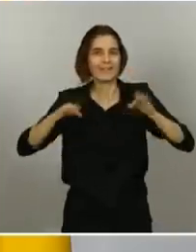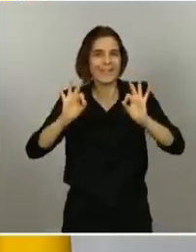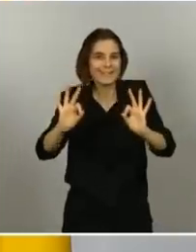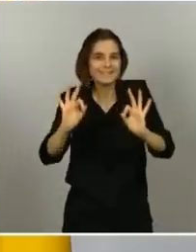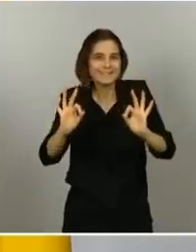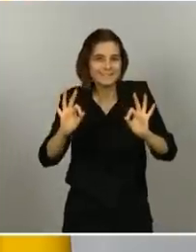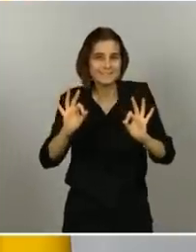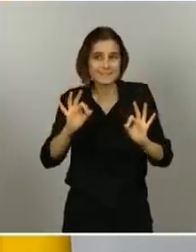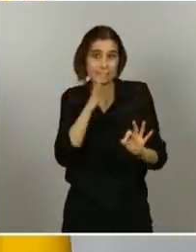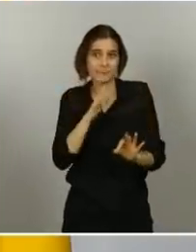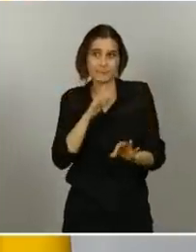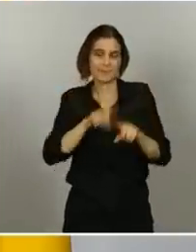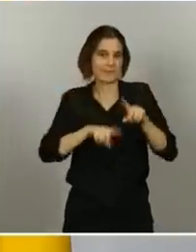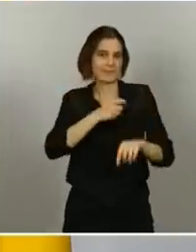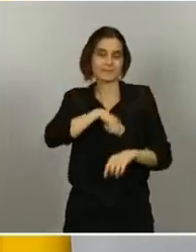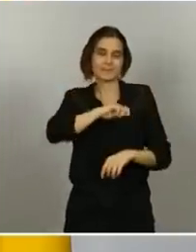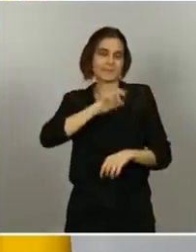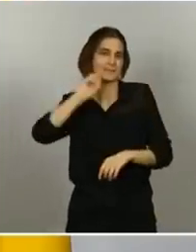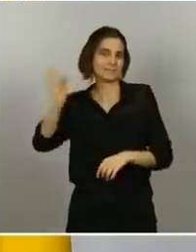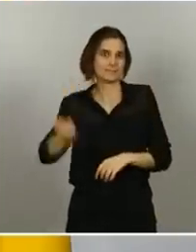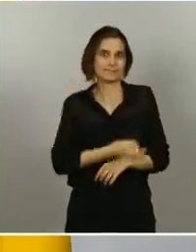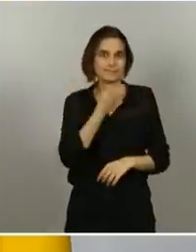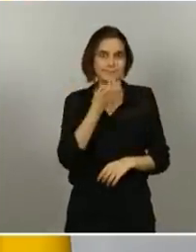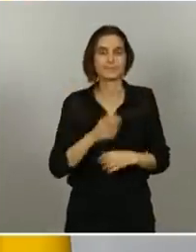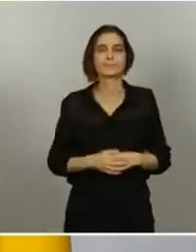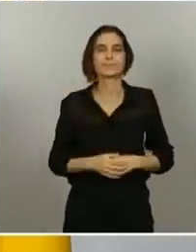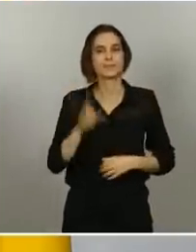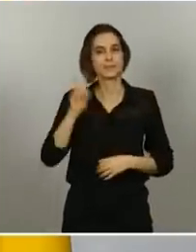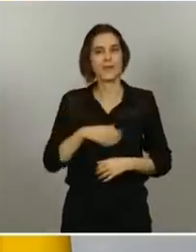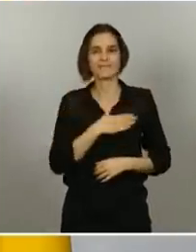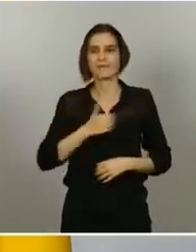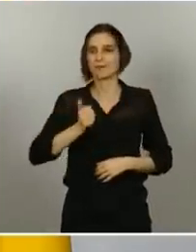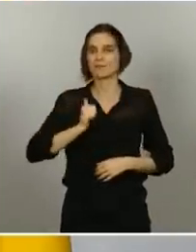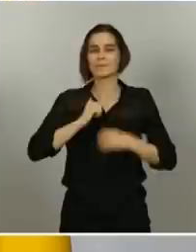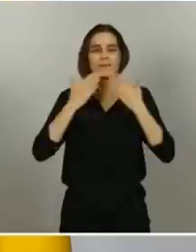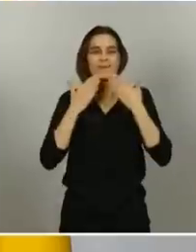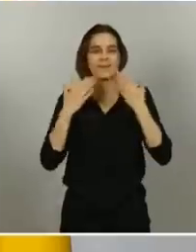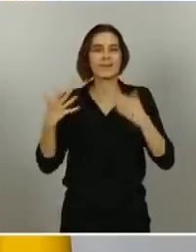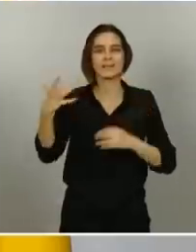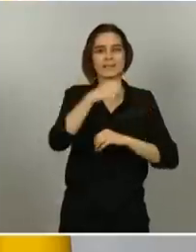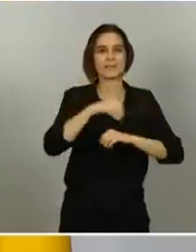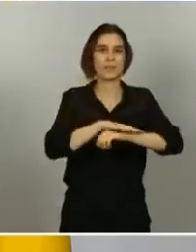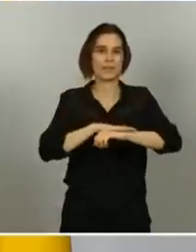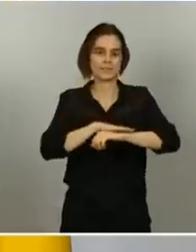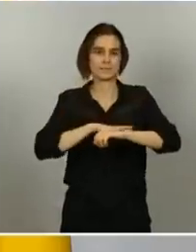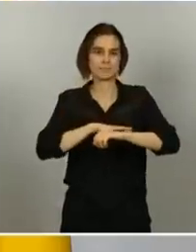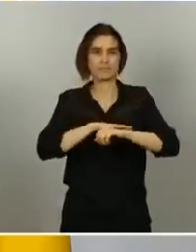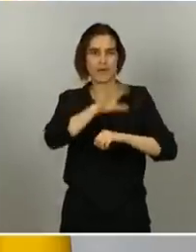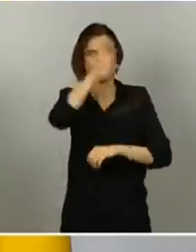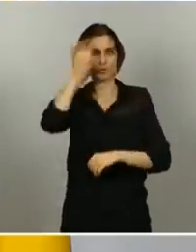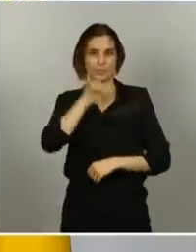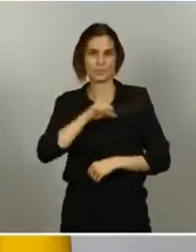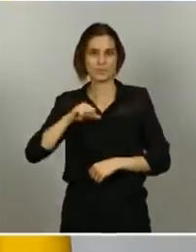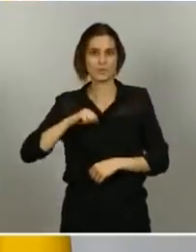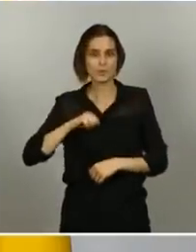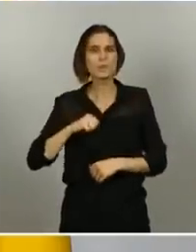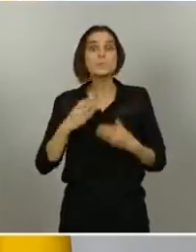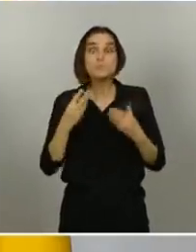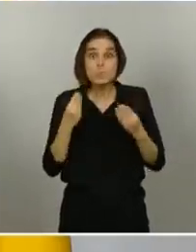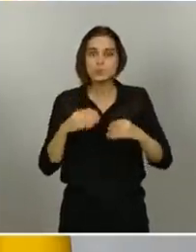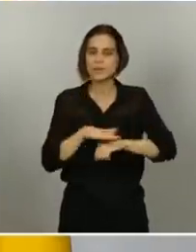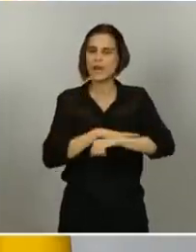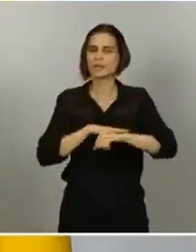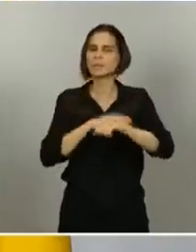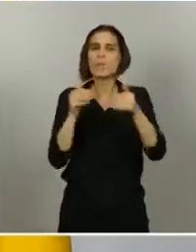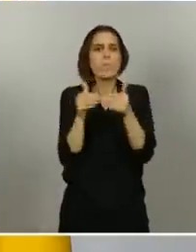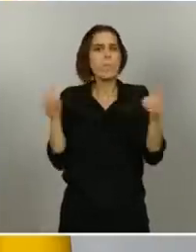en o nosso país quero aprovechar ademais para agradecer ao conjunto das administracións autonómicas moitas das quais han sido pioneras a hora de